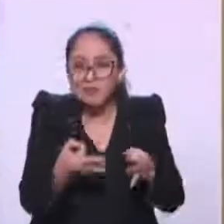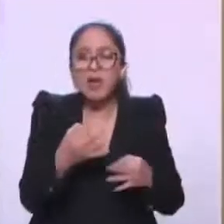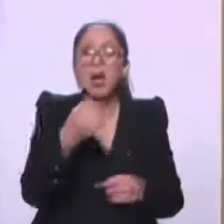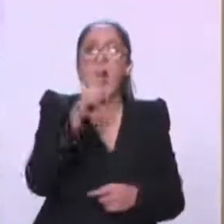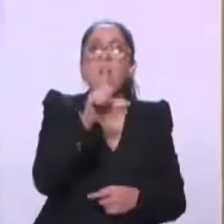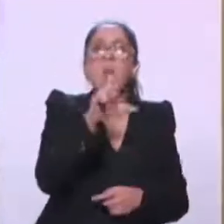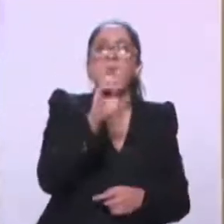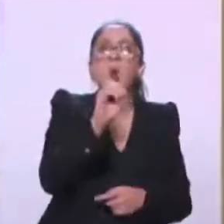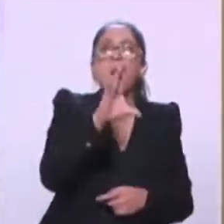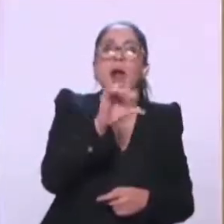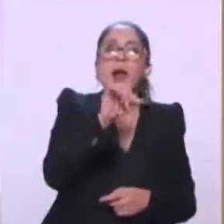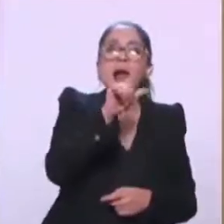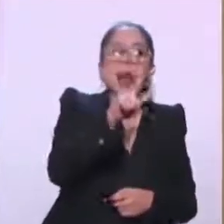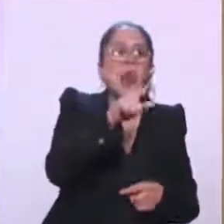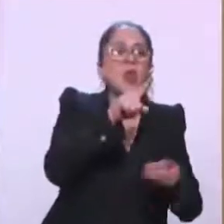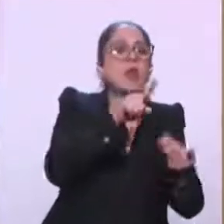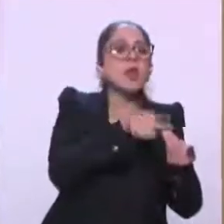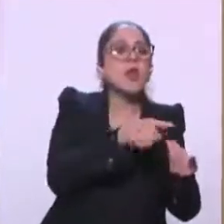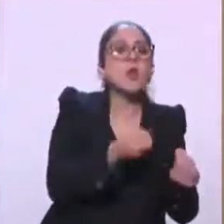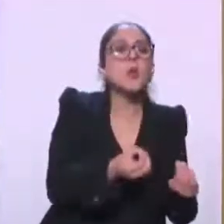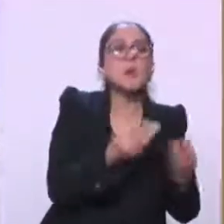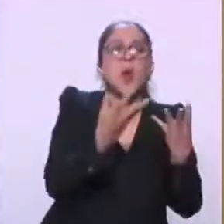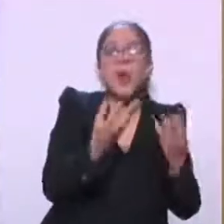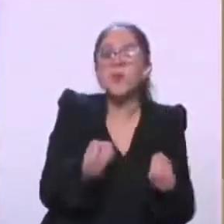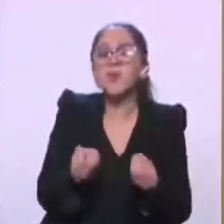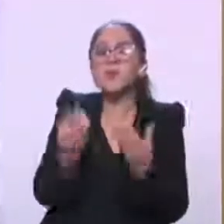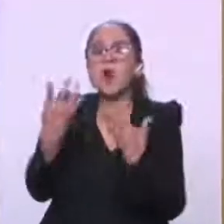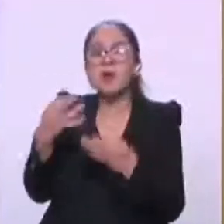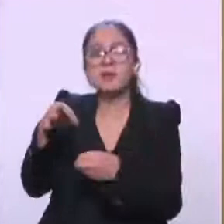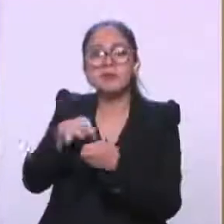locales. Esa es mi única como